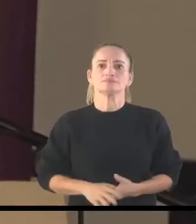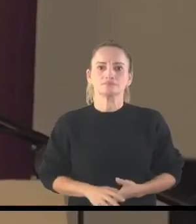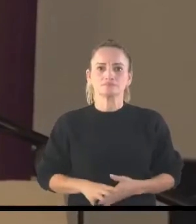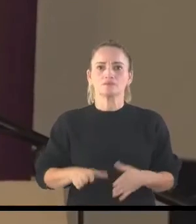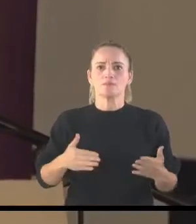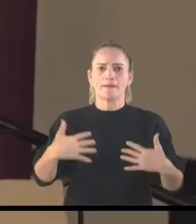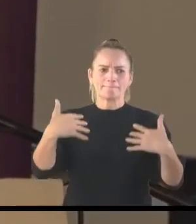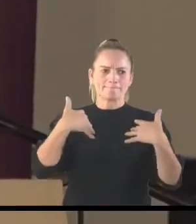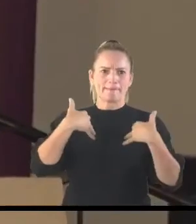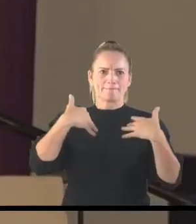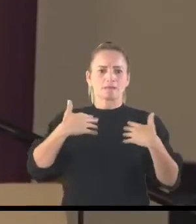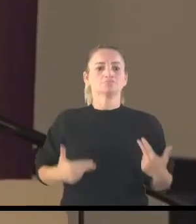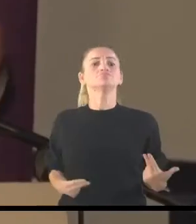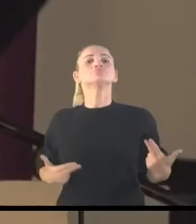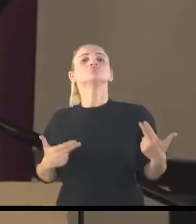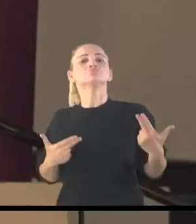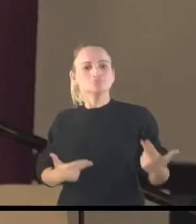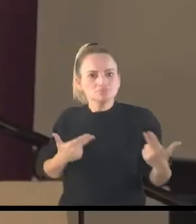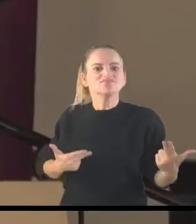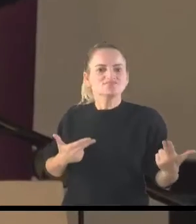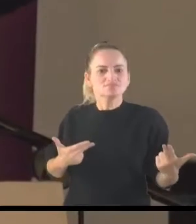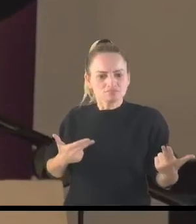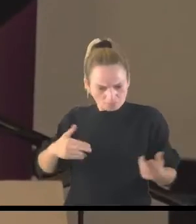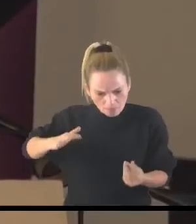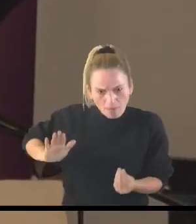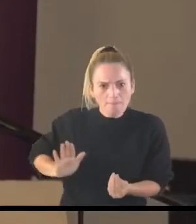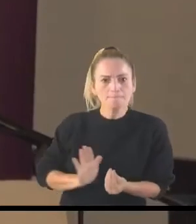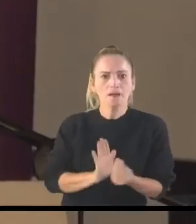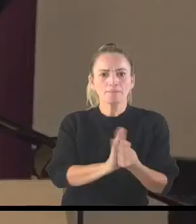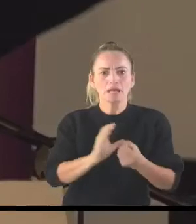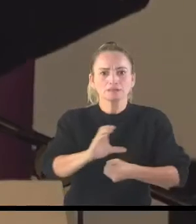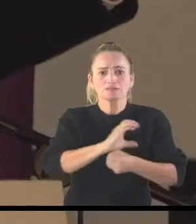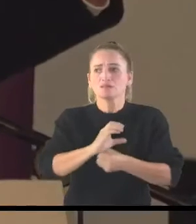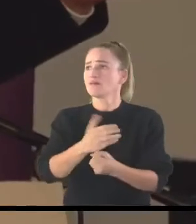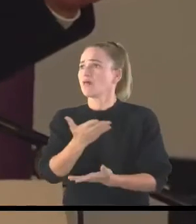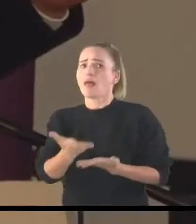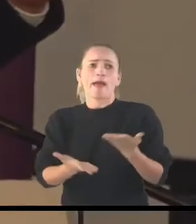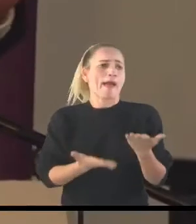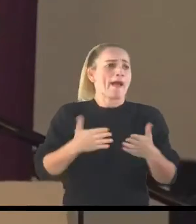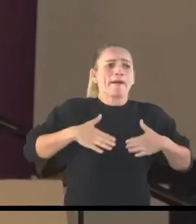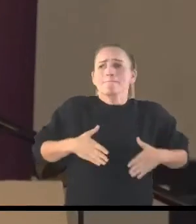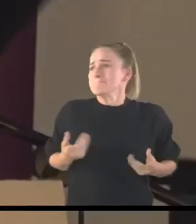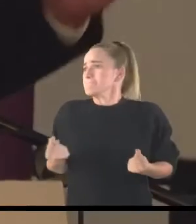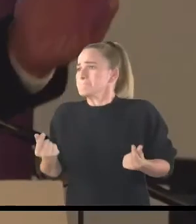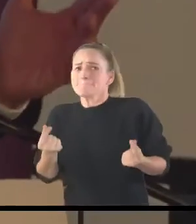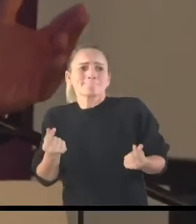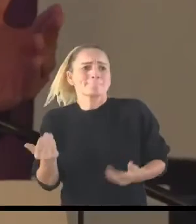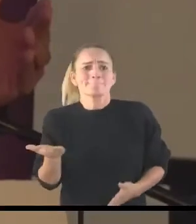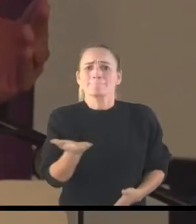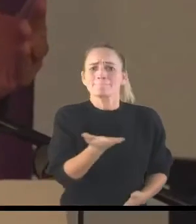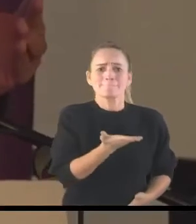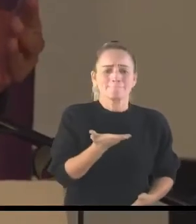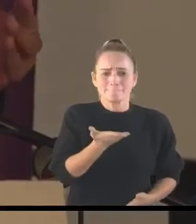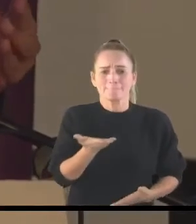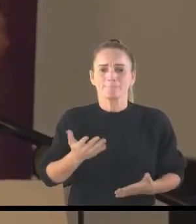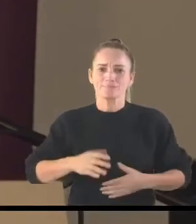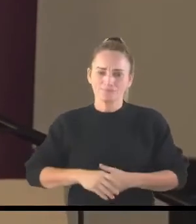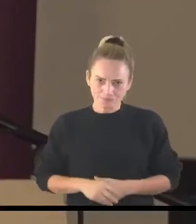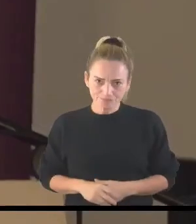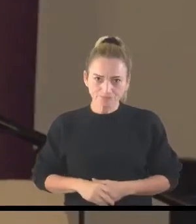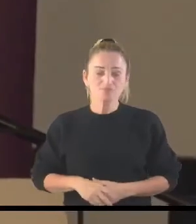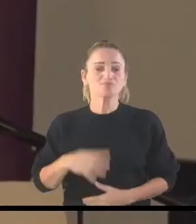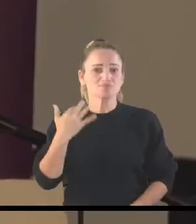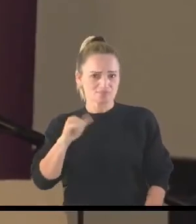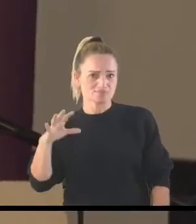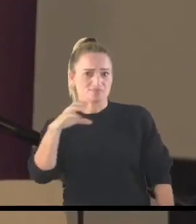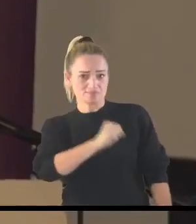bajo la amenaza del fusil para ir a la ciudad a mendigar, a recibir limosnas. Y sé